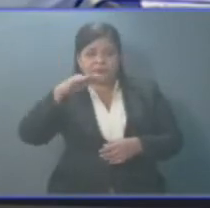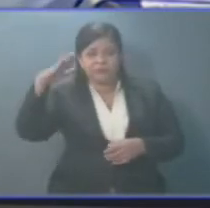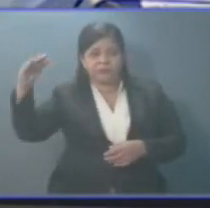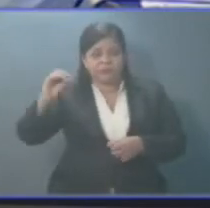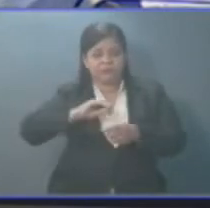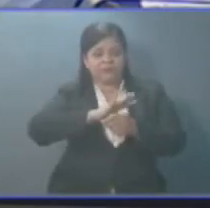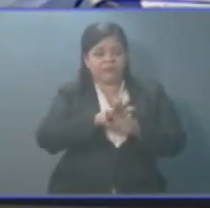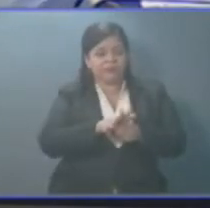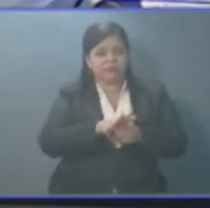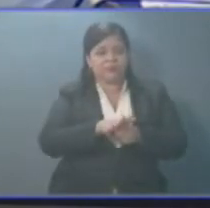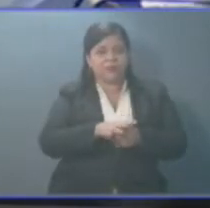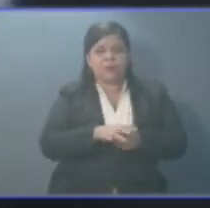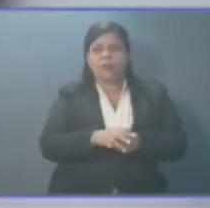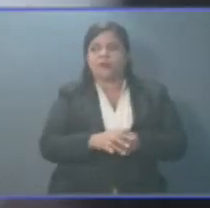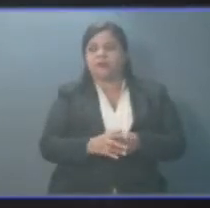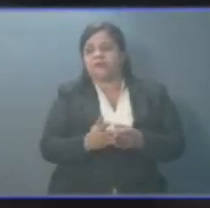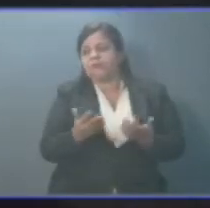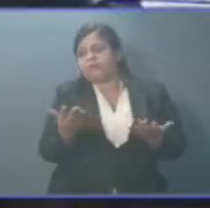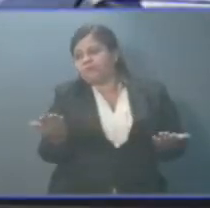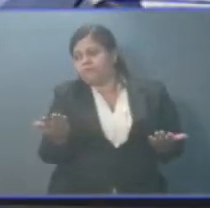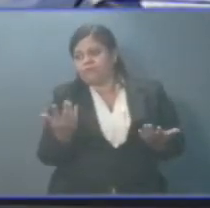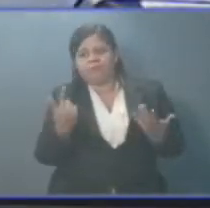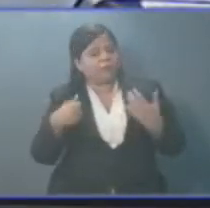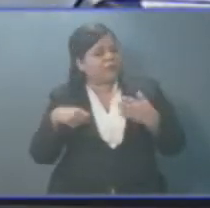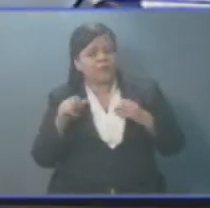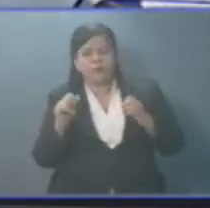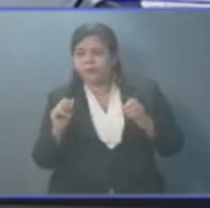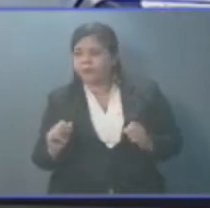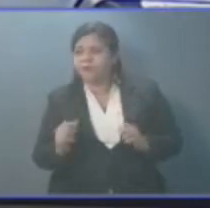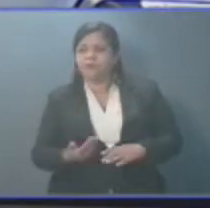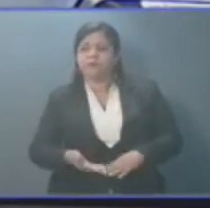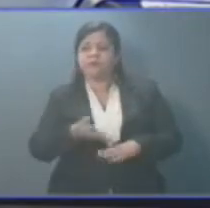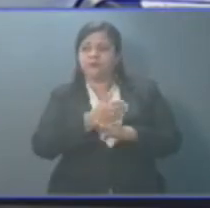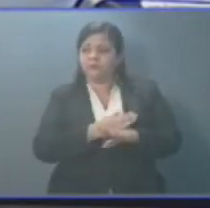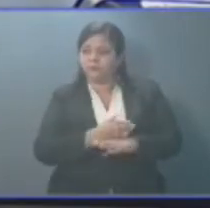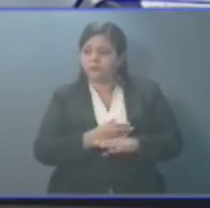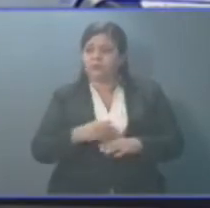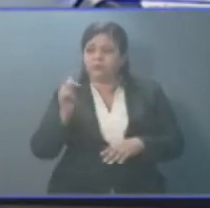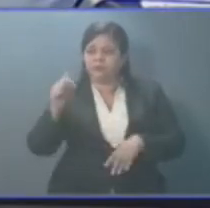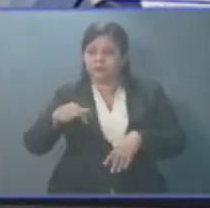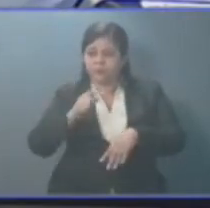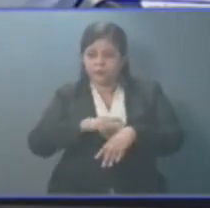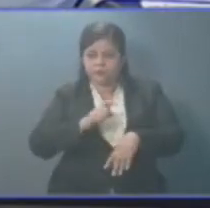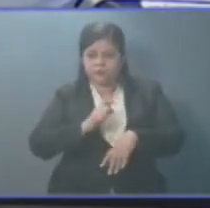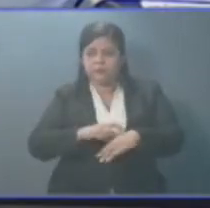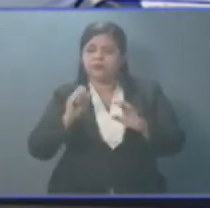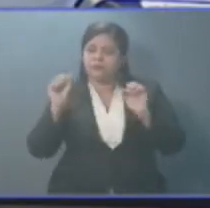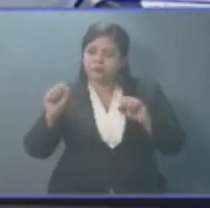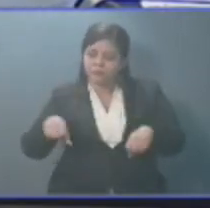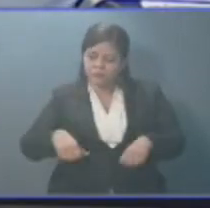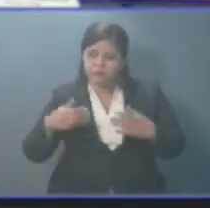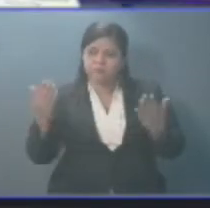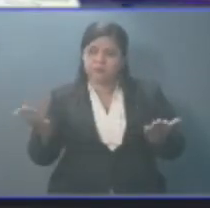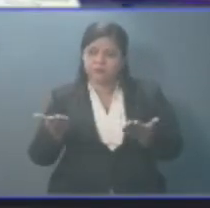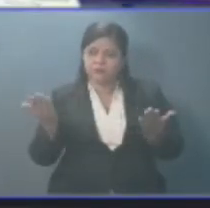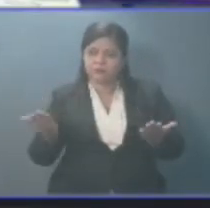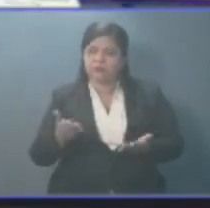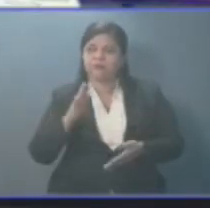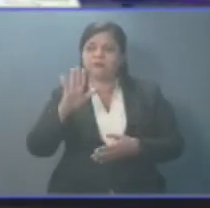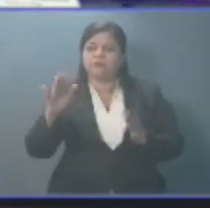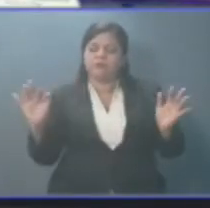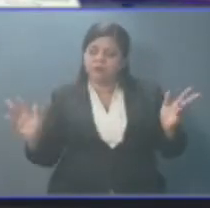pandemia del COVID-19 no les haya sido posible a la fecha realizar sus respectivas